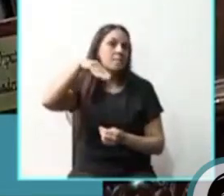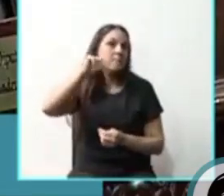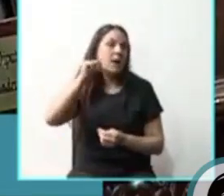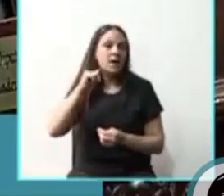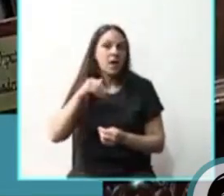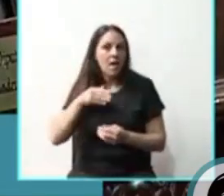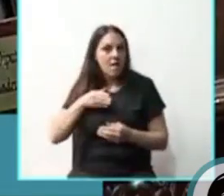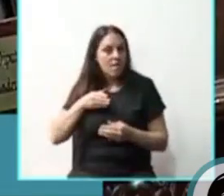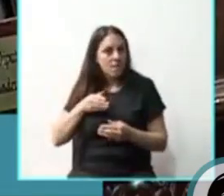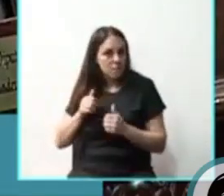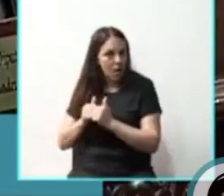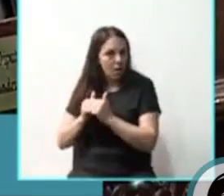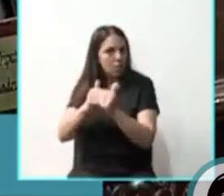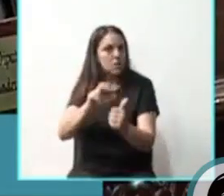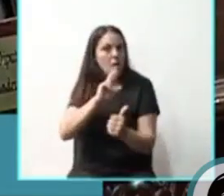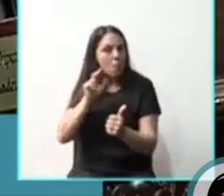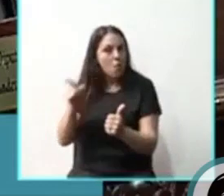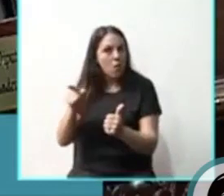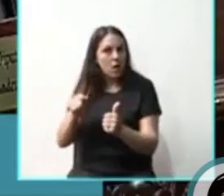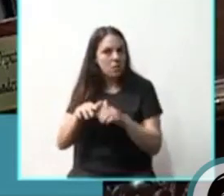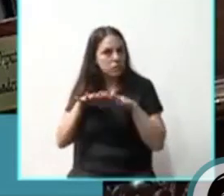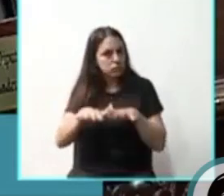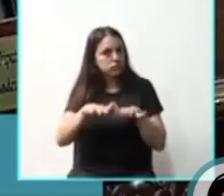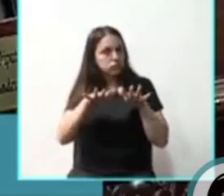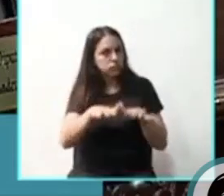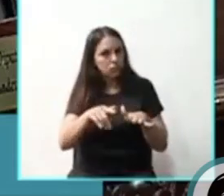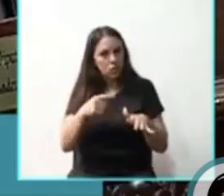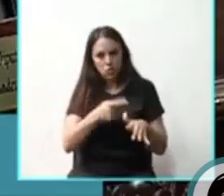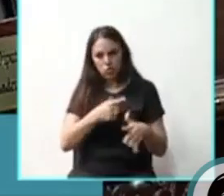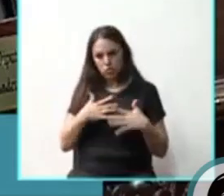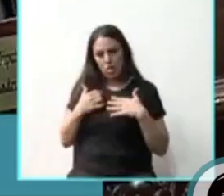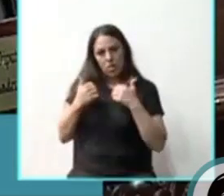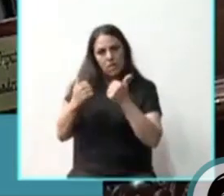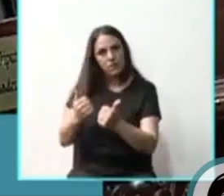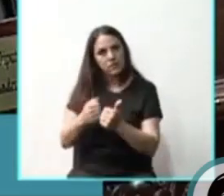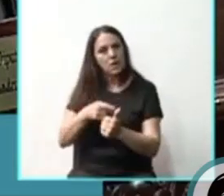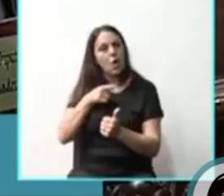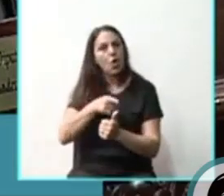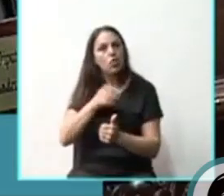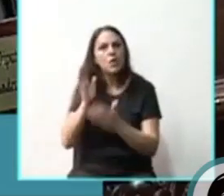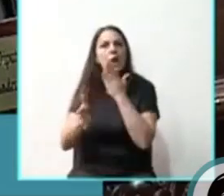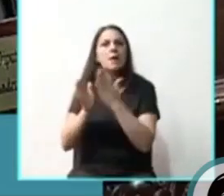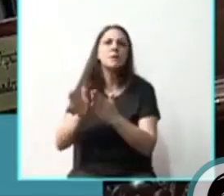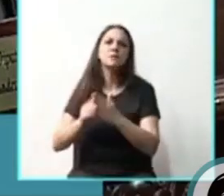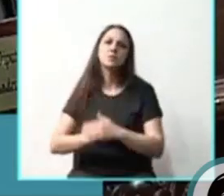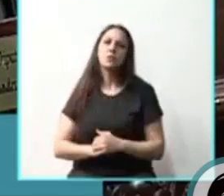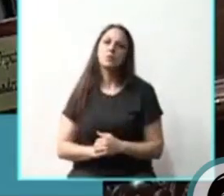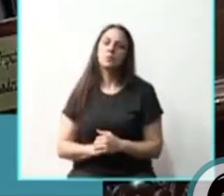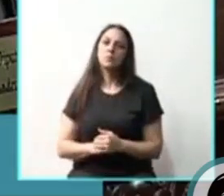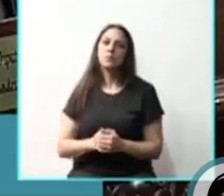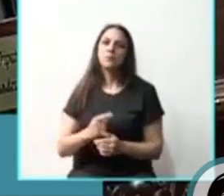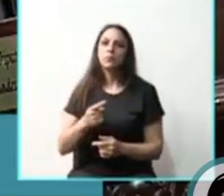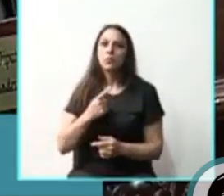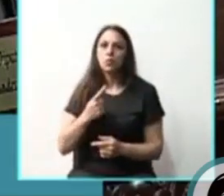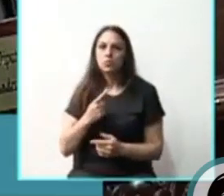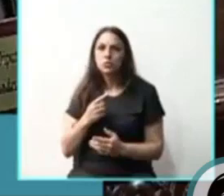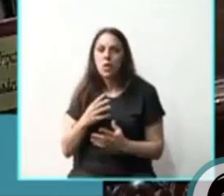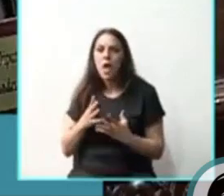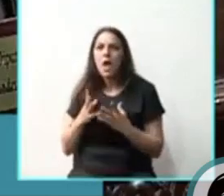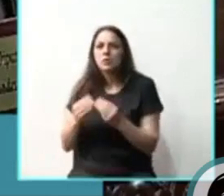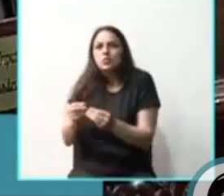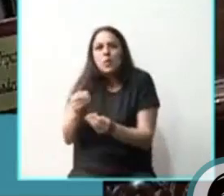marchar con esas mujeres porque vamos a defender las de la represión porque vamos a defender su derecho